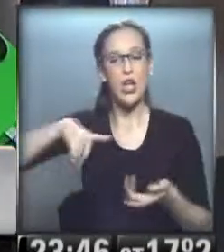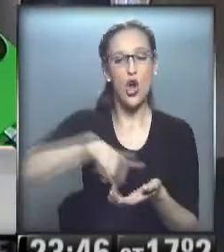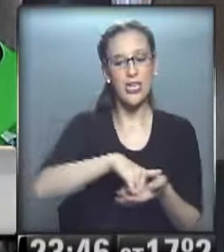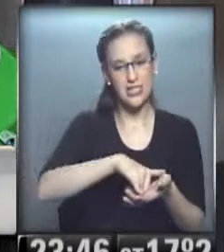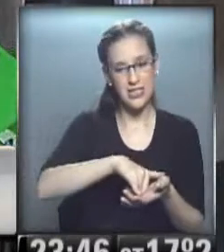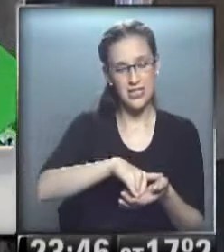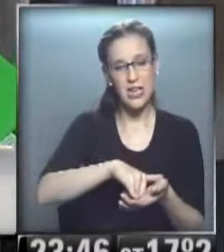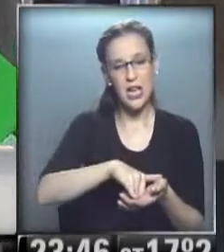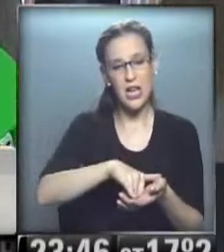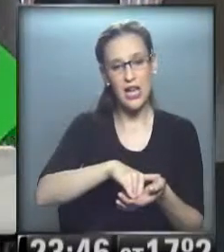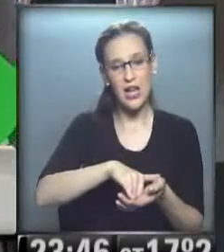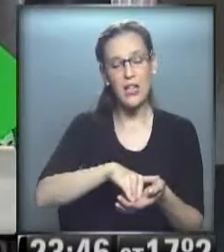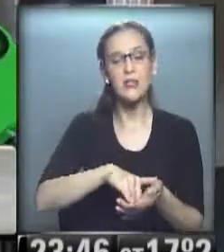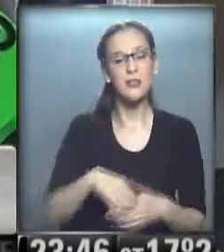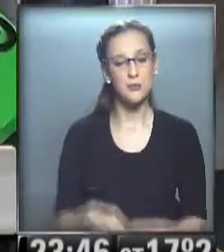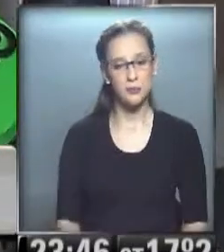personal enemigo o amigo